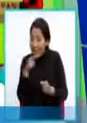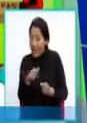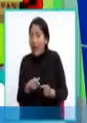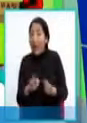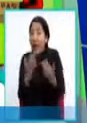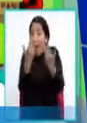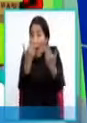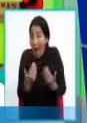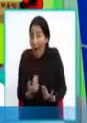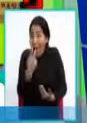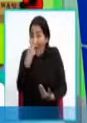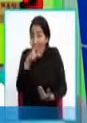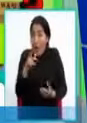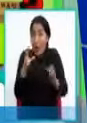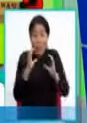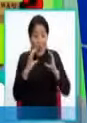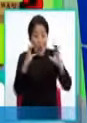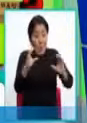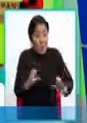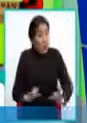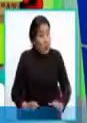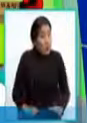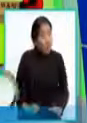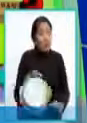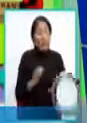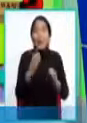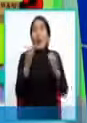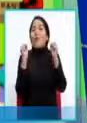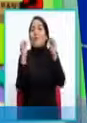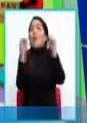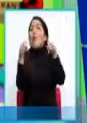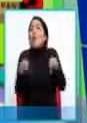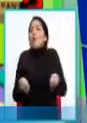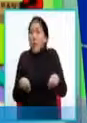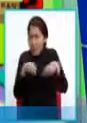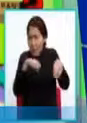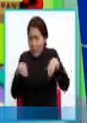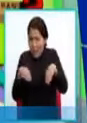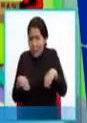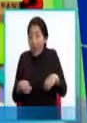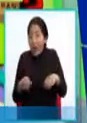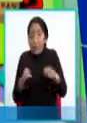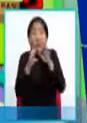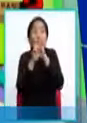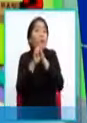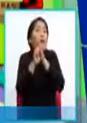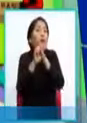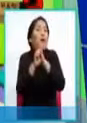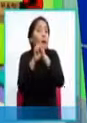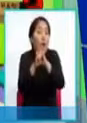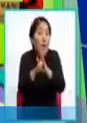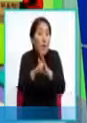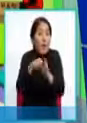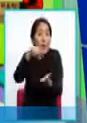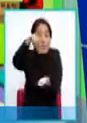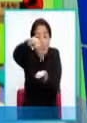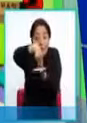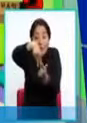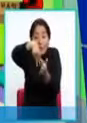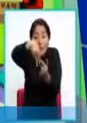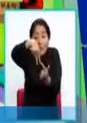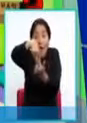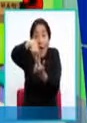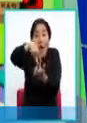pensados para el aula, a estos formatos digitales a distancia, como el que estamos usando ahorita.